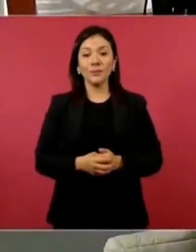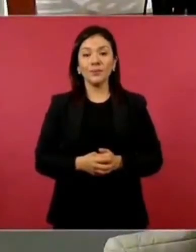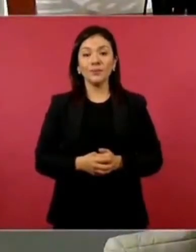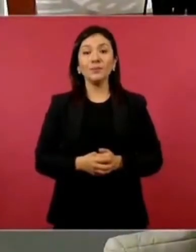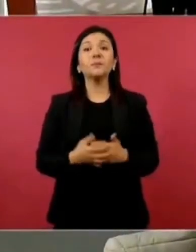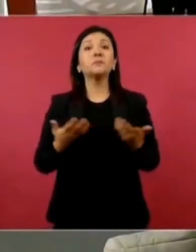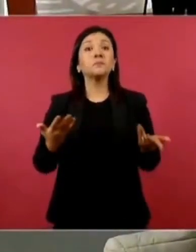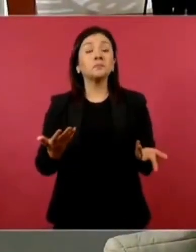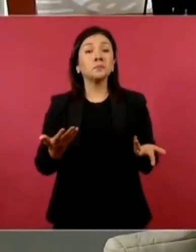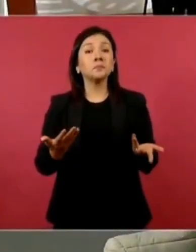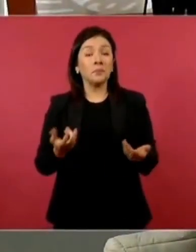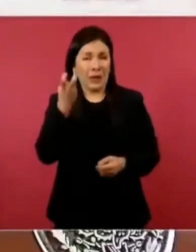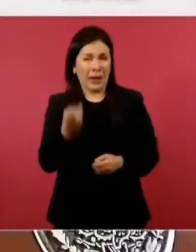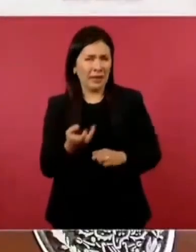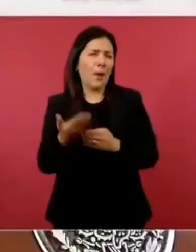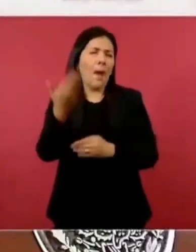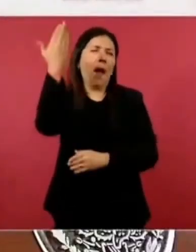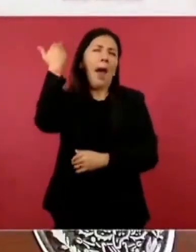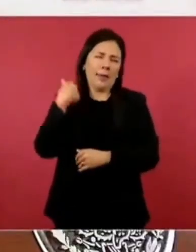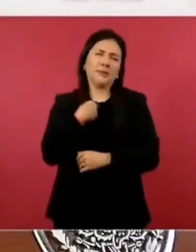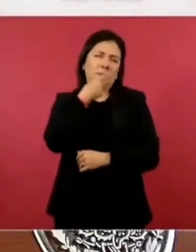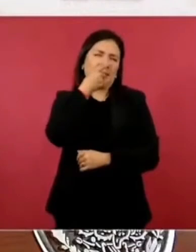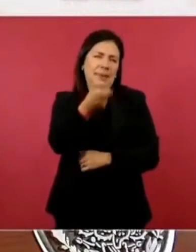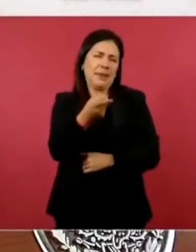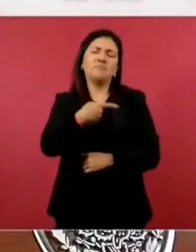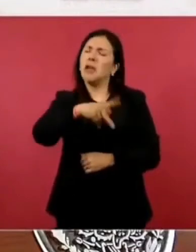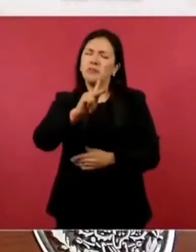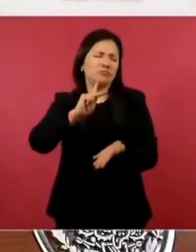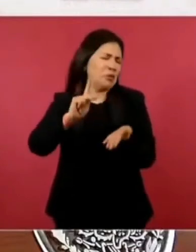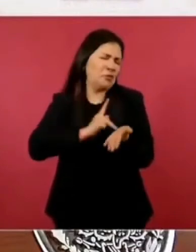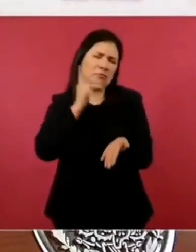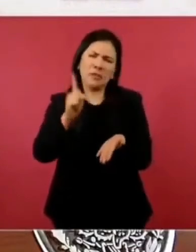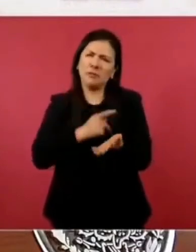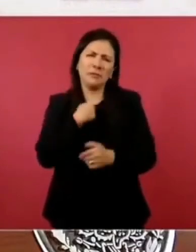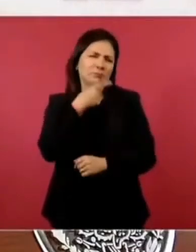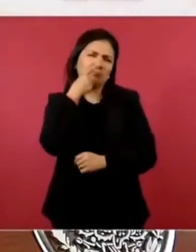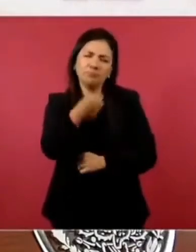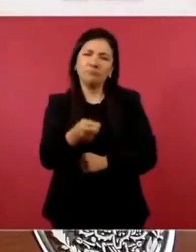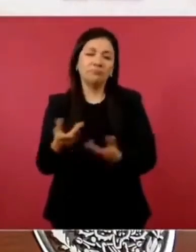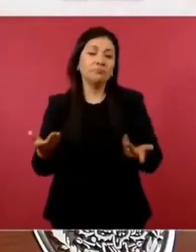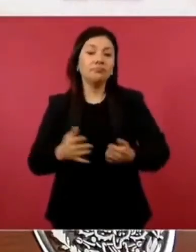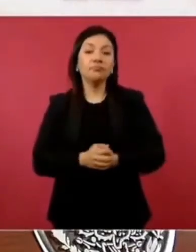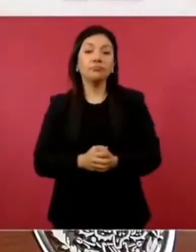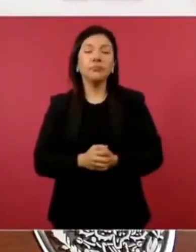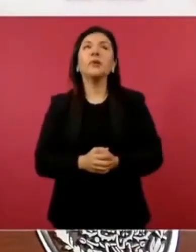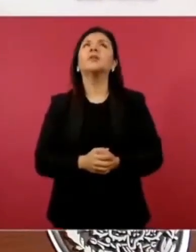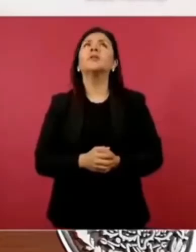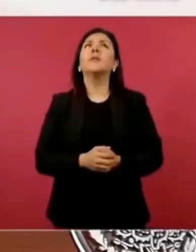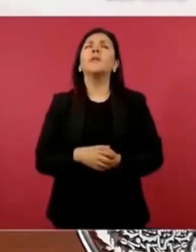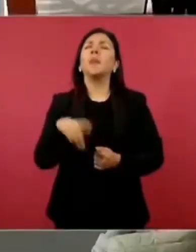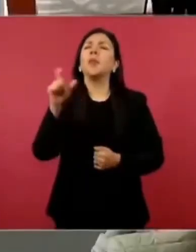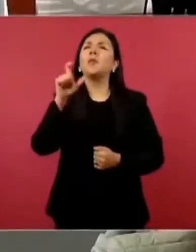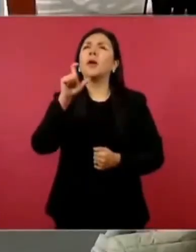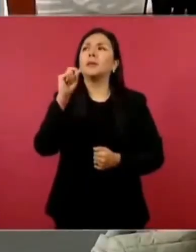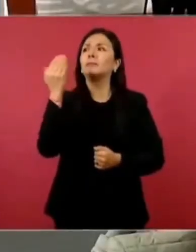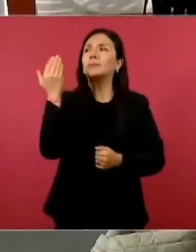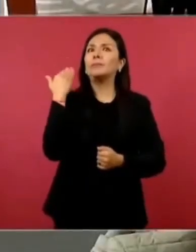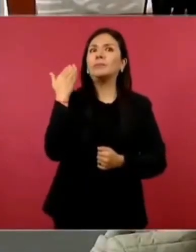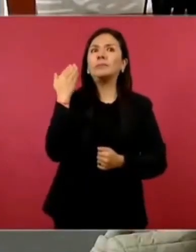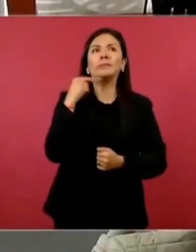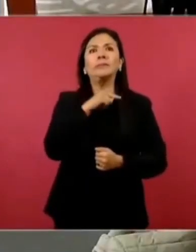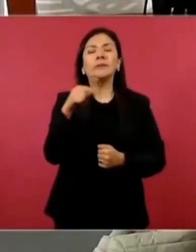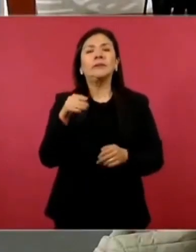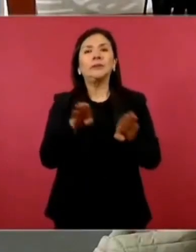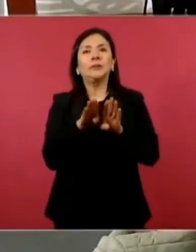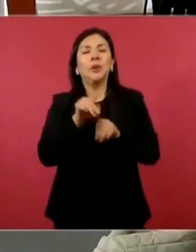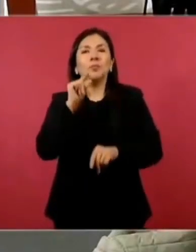¿Desde cuándo? Ya lo dije, pero lo repito. Ahora que hubo un poco de nerviosismo en